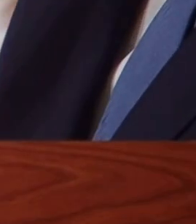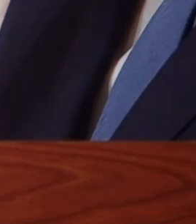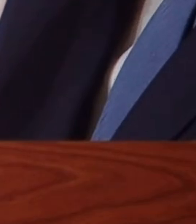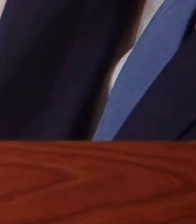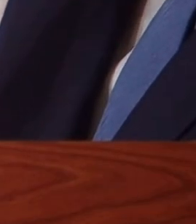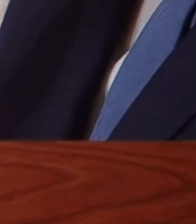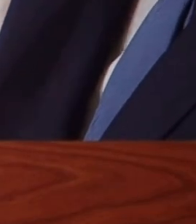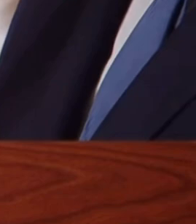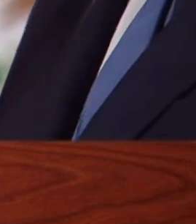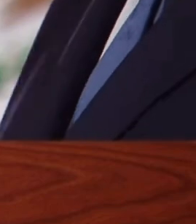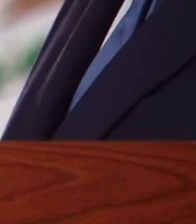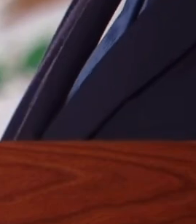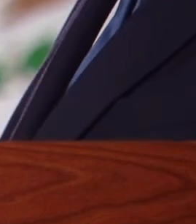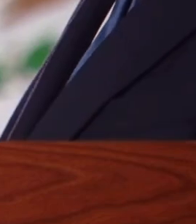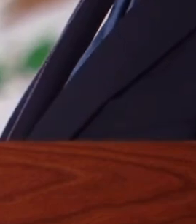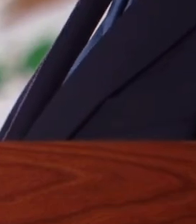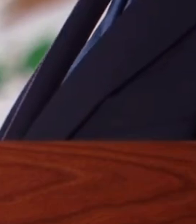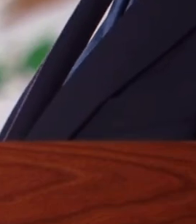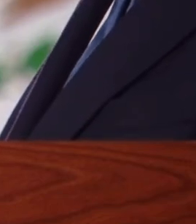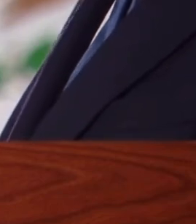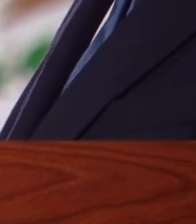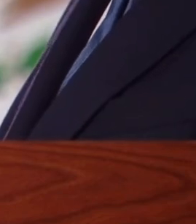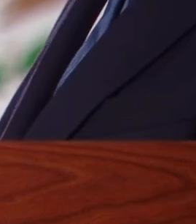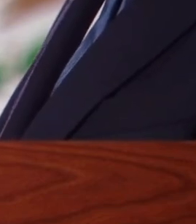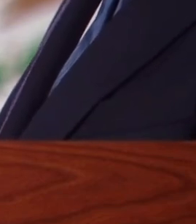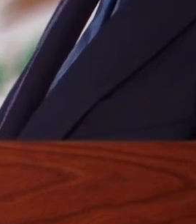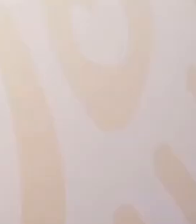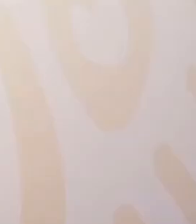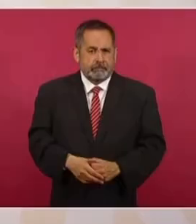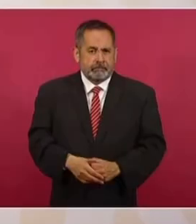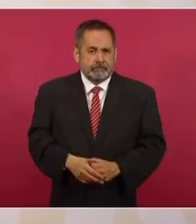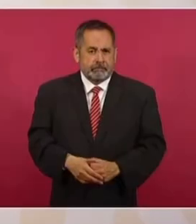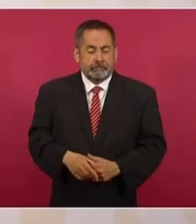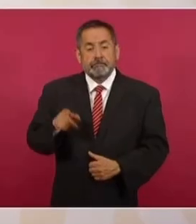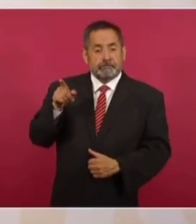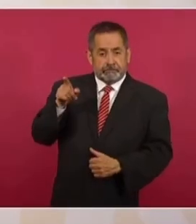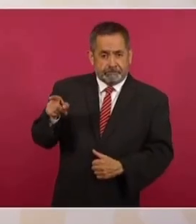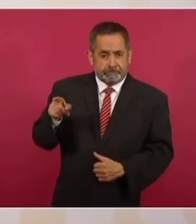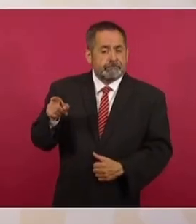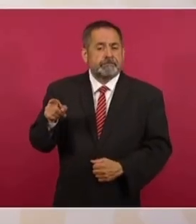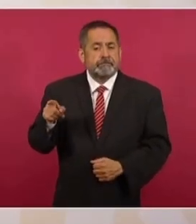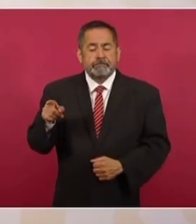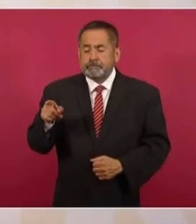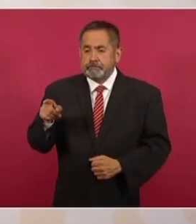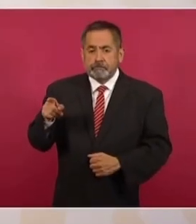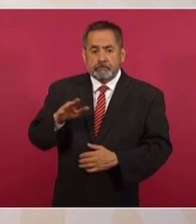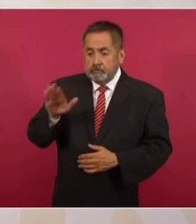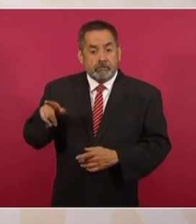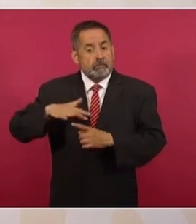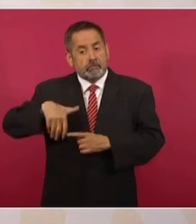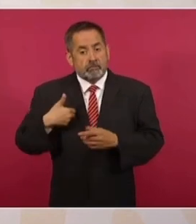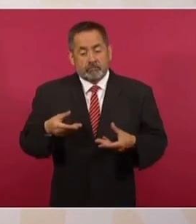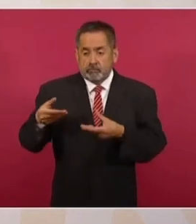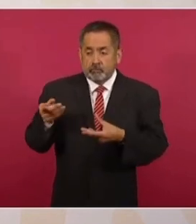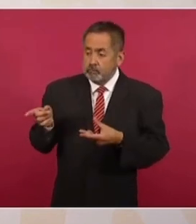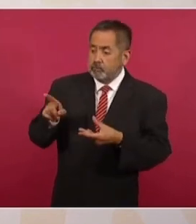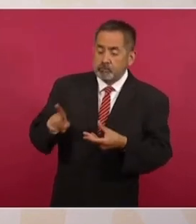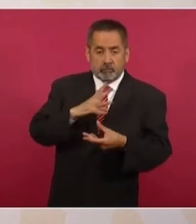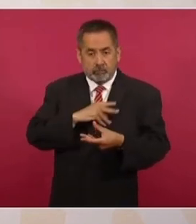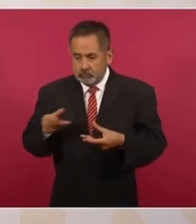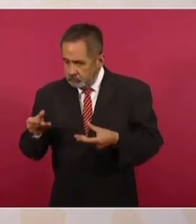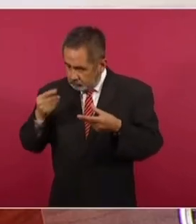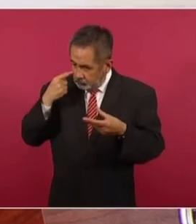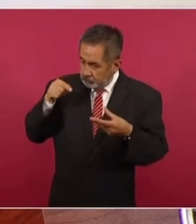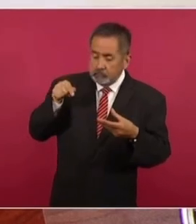históricos de Cuba, fallece y tenía esta pistola, y uno de sus hijos, al saber